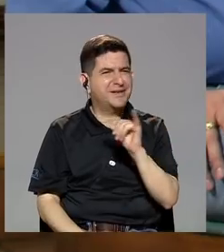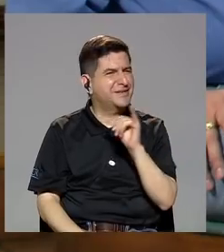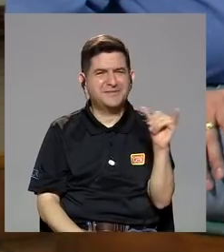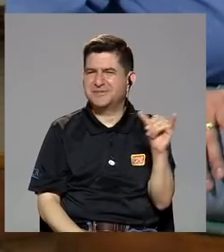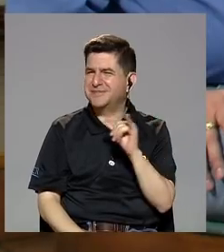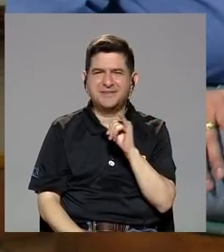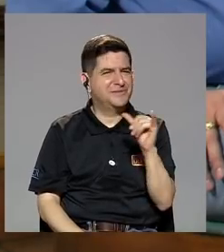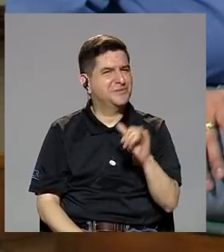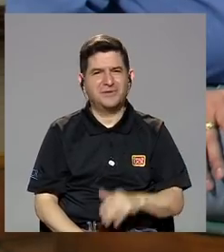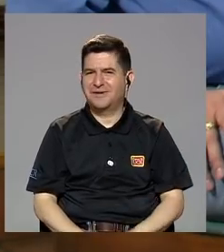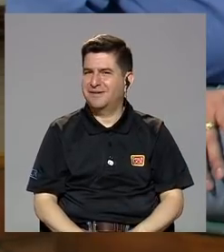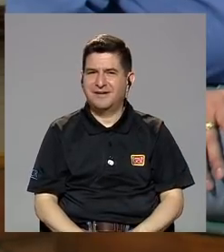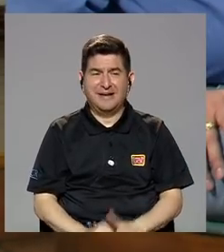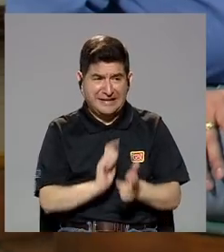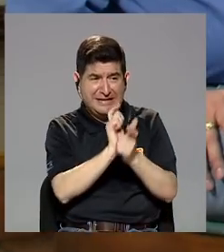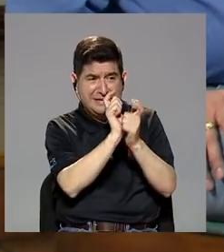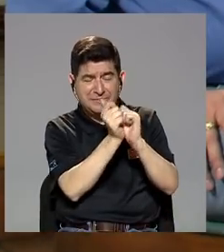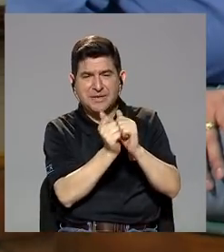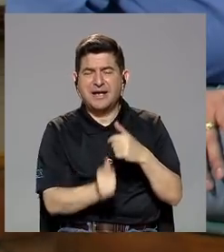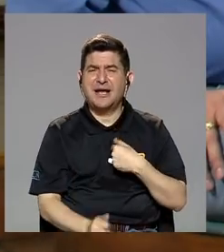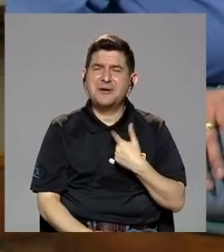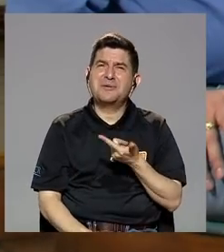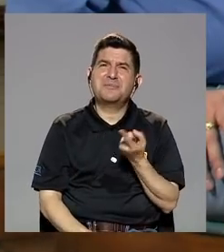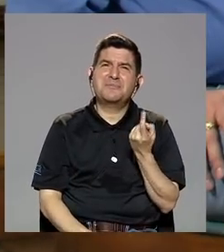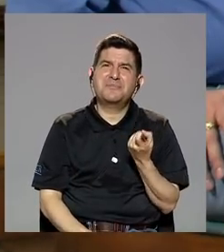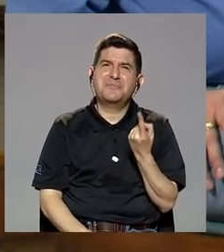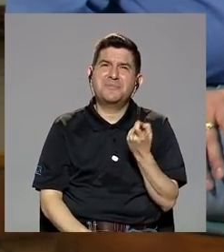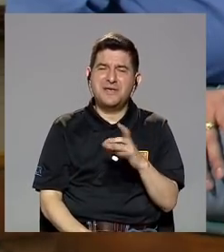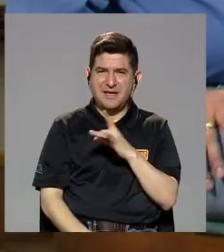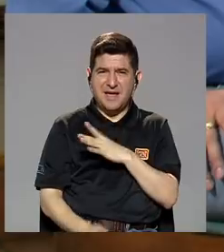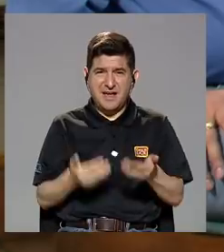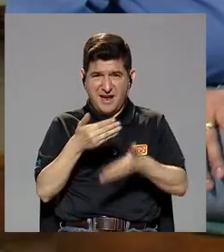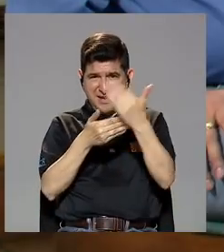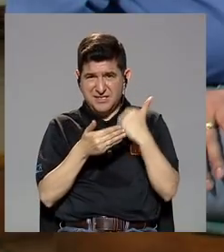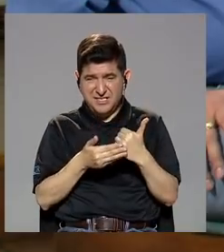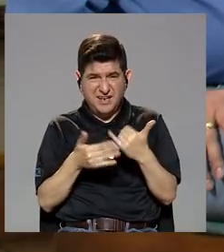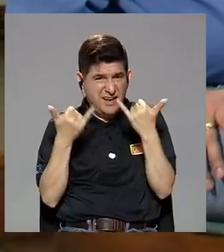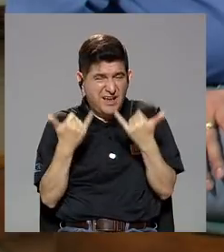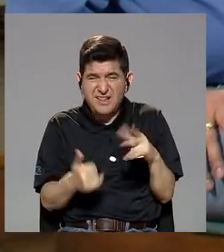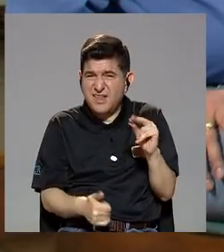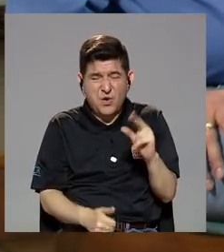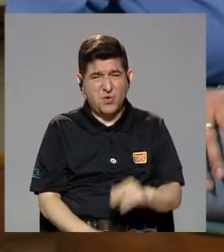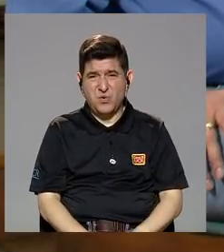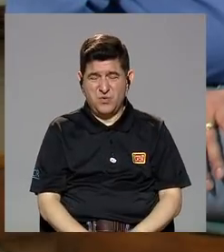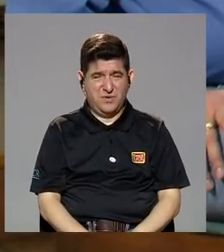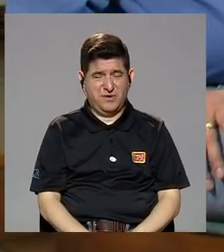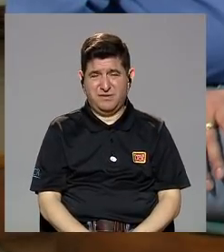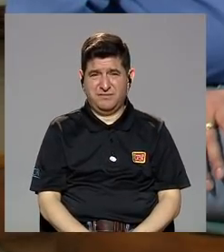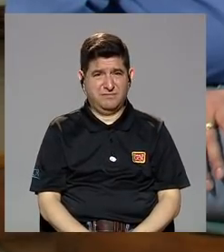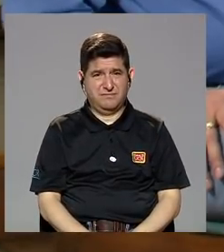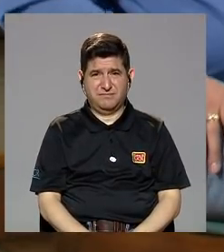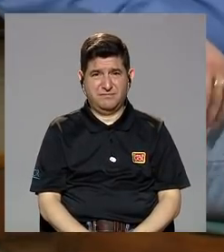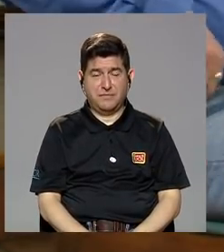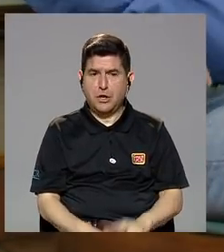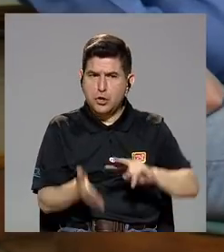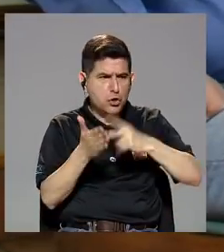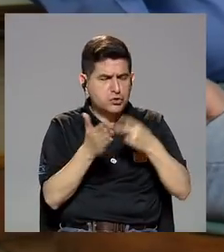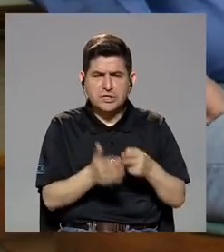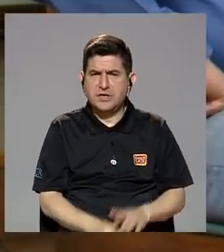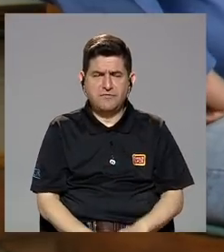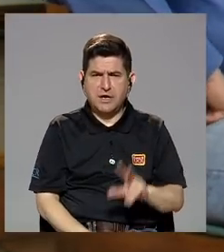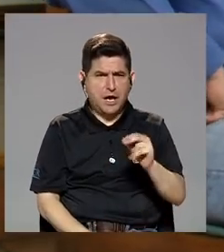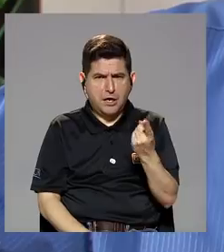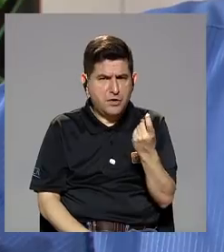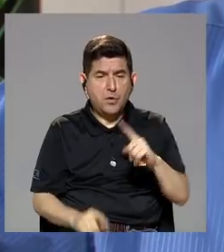ya es yo he echo de menos el chile de antes no el chile de ahora que yo deje por ejemplo no es que le eché de menos